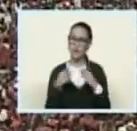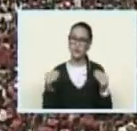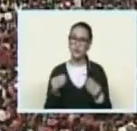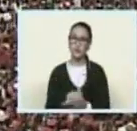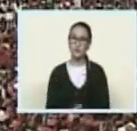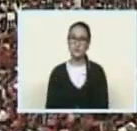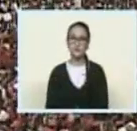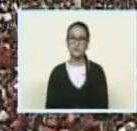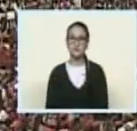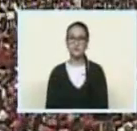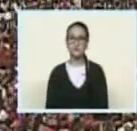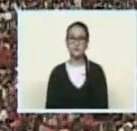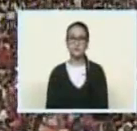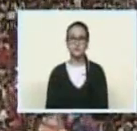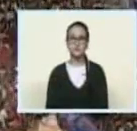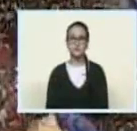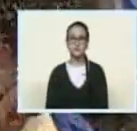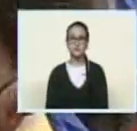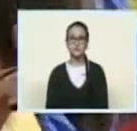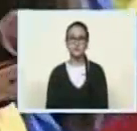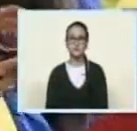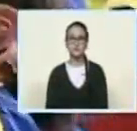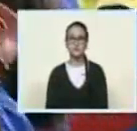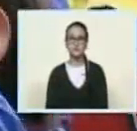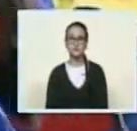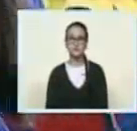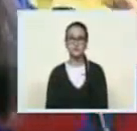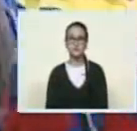muchachos y muchachas.